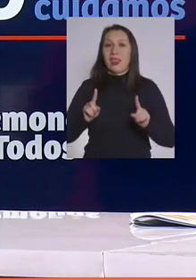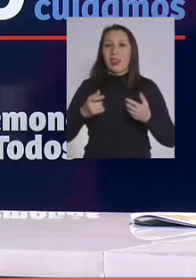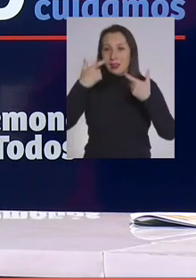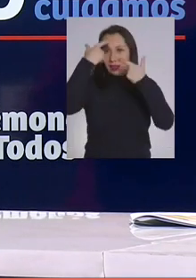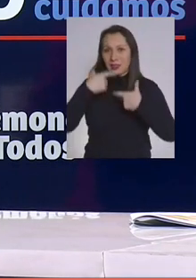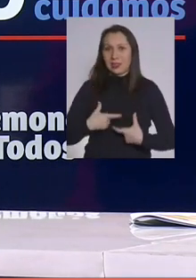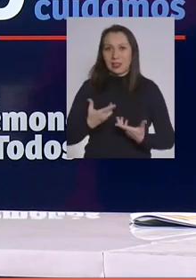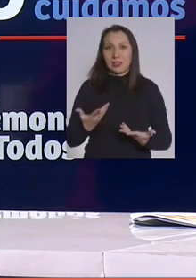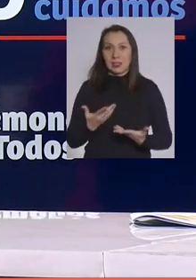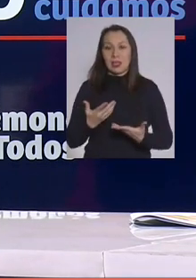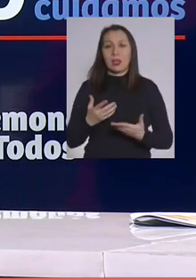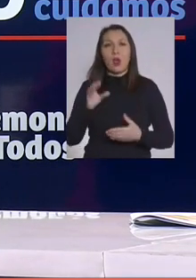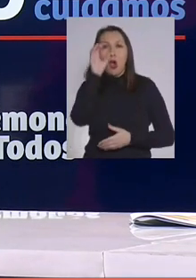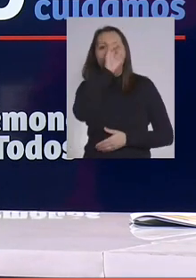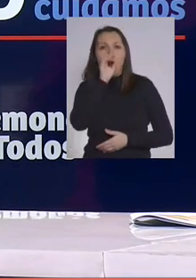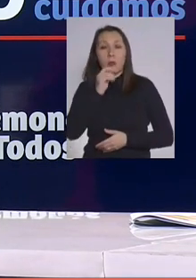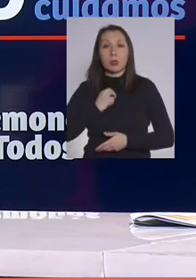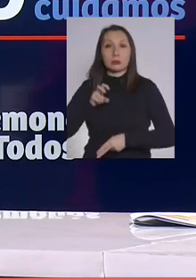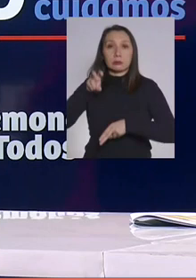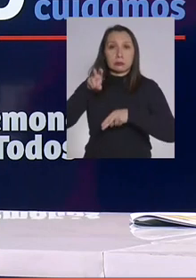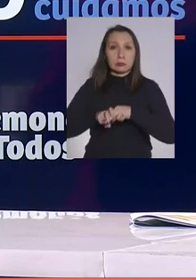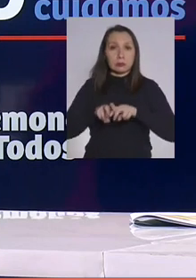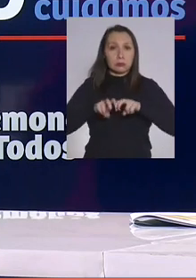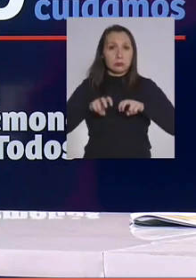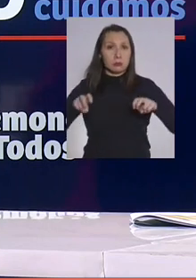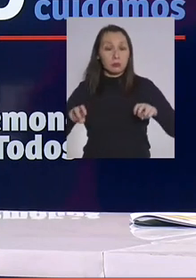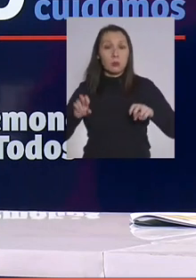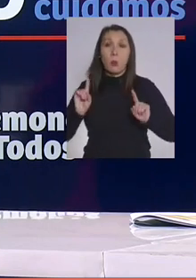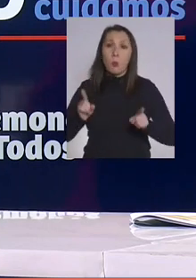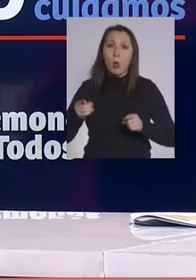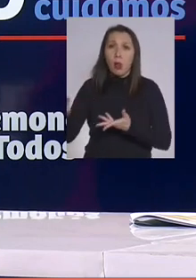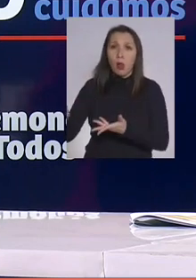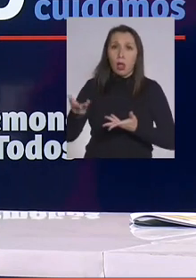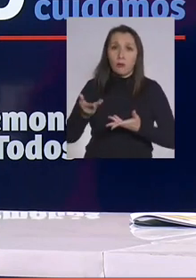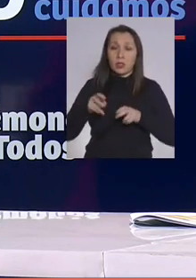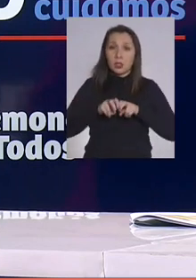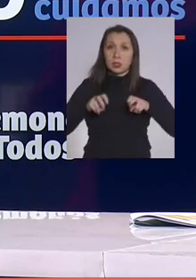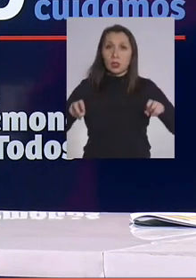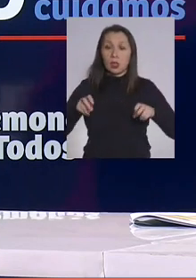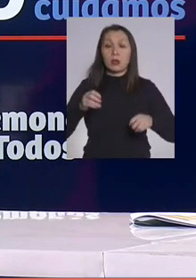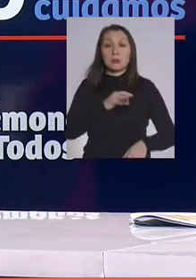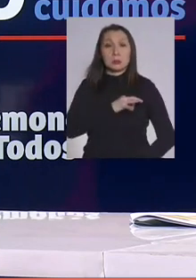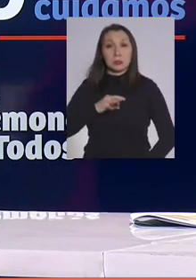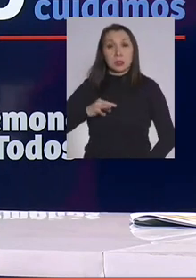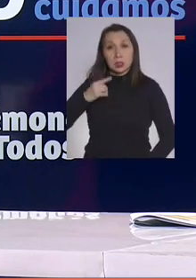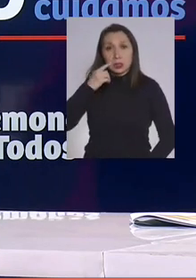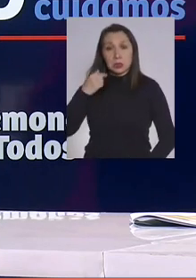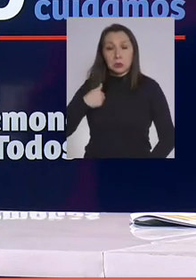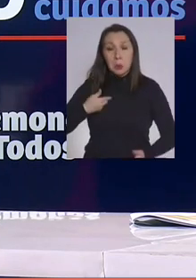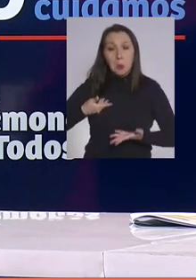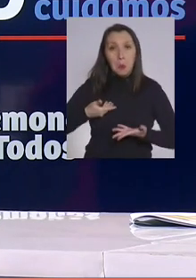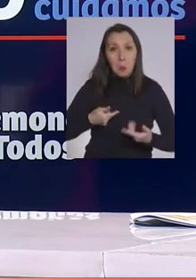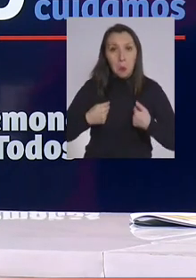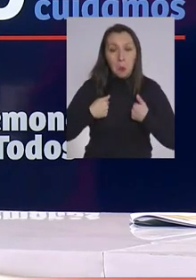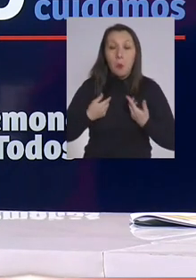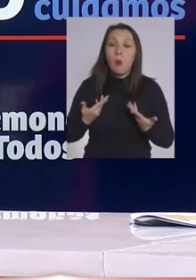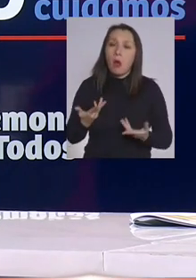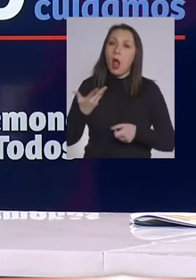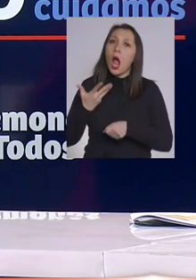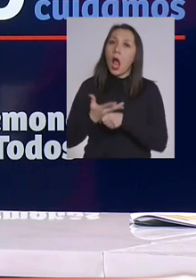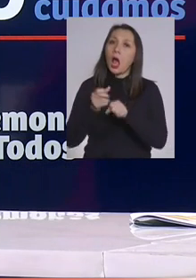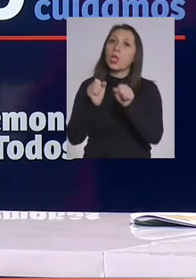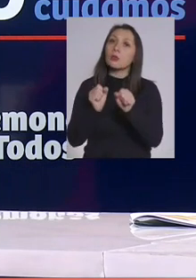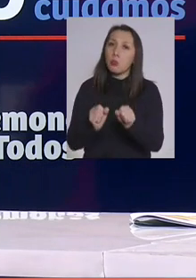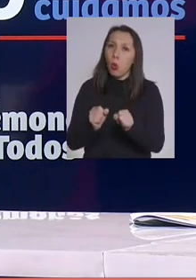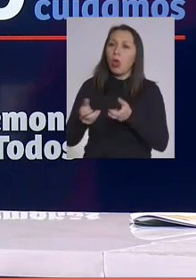respecto a este punto esté sentado en esta mesa ya haya sido invitado por el señor ministro demuestra que existe